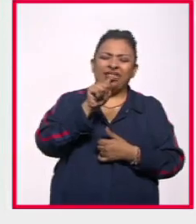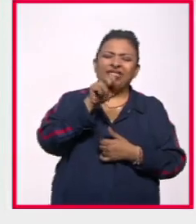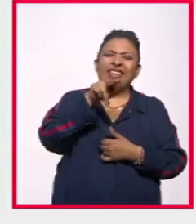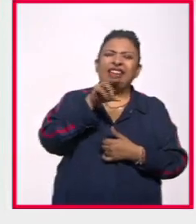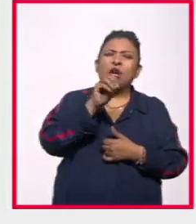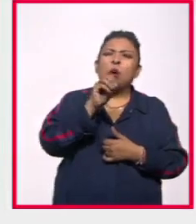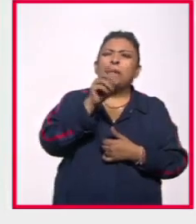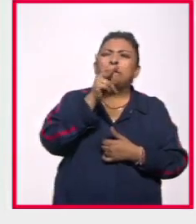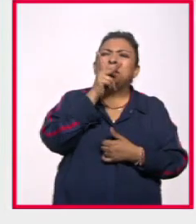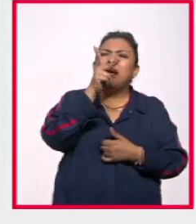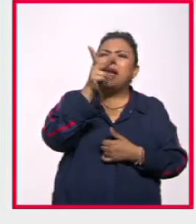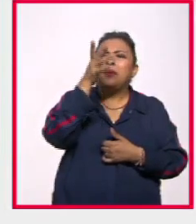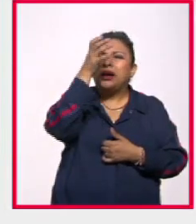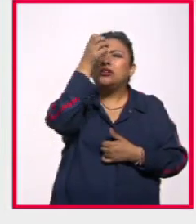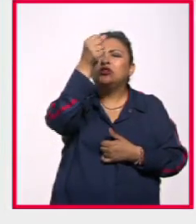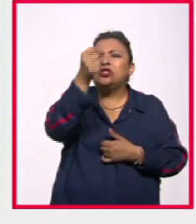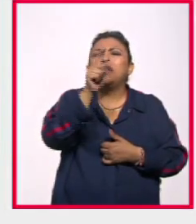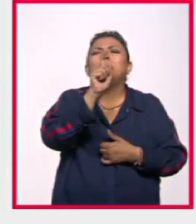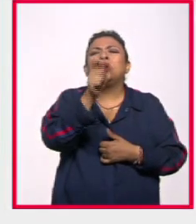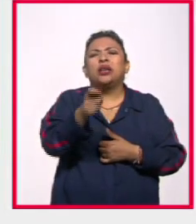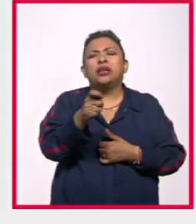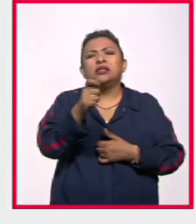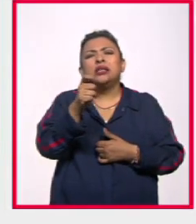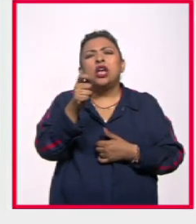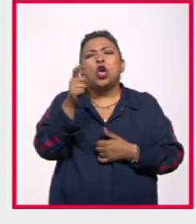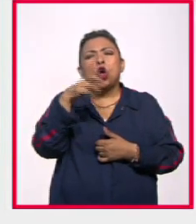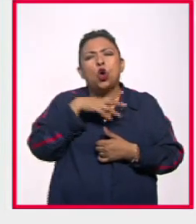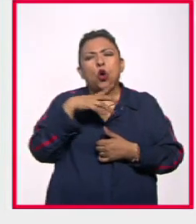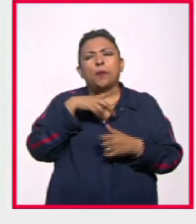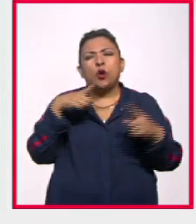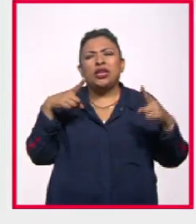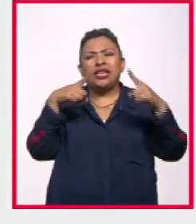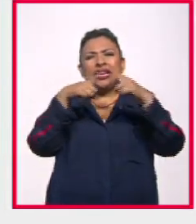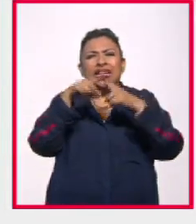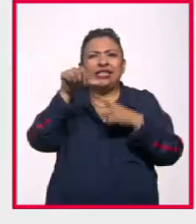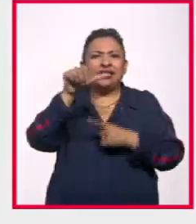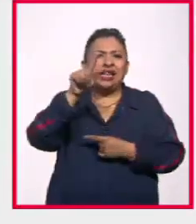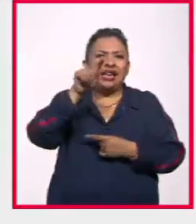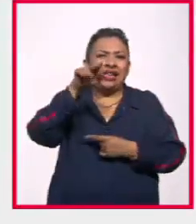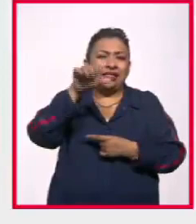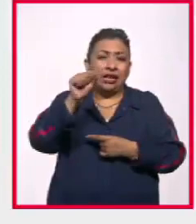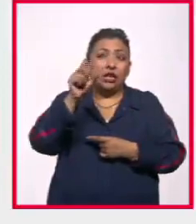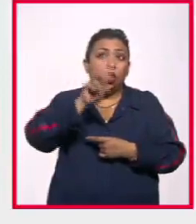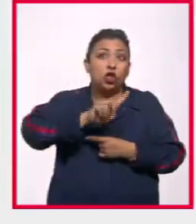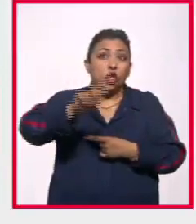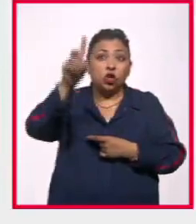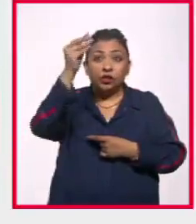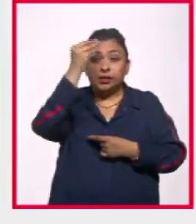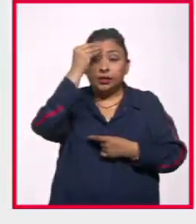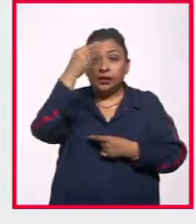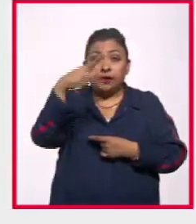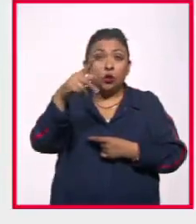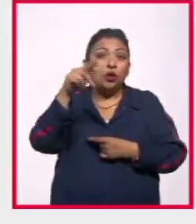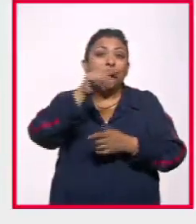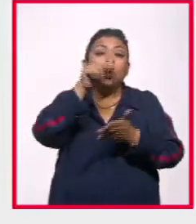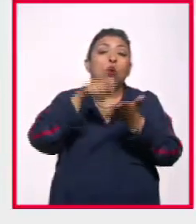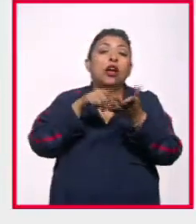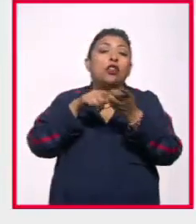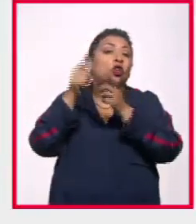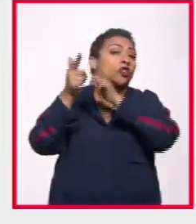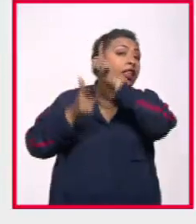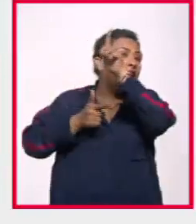Atenaión. Templo de Atenas, la diosa de la sabiduría en Grecia. Ahora, ¿cómo aterrizó en México?